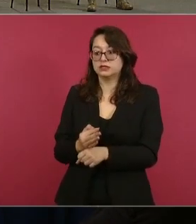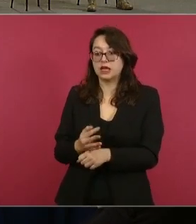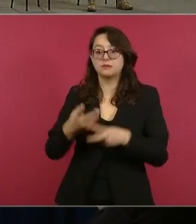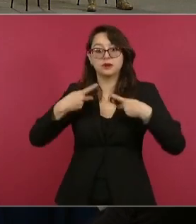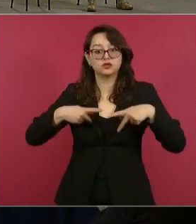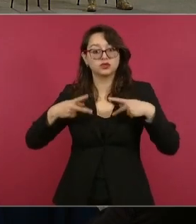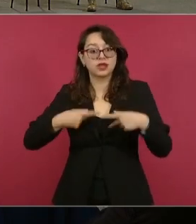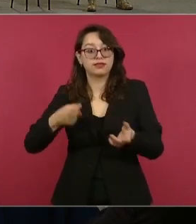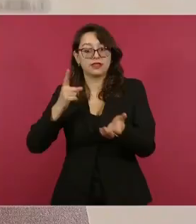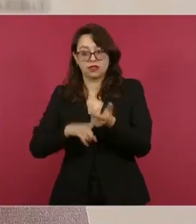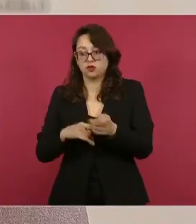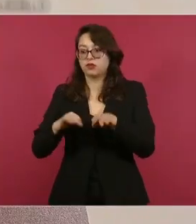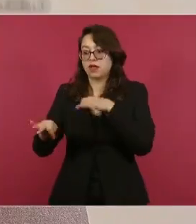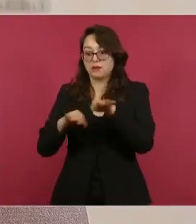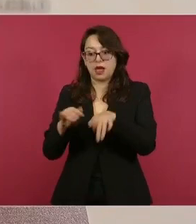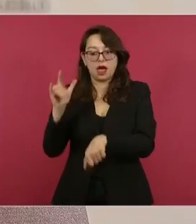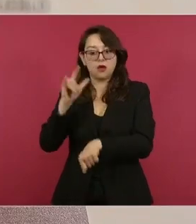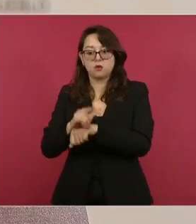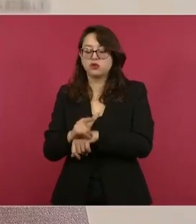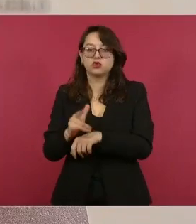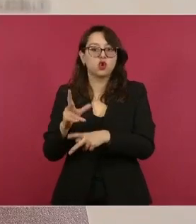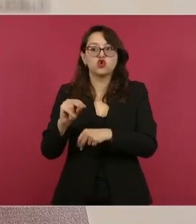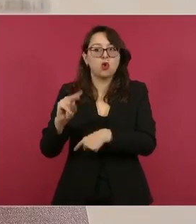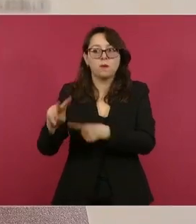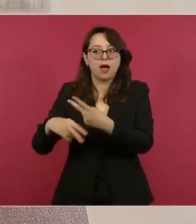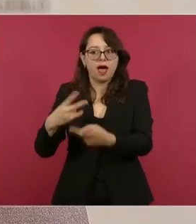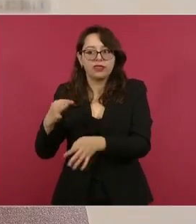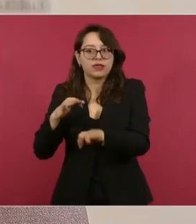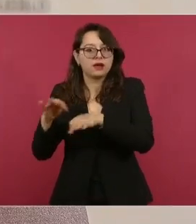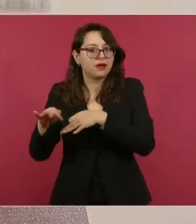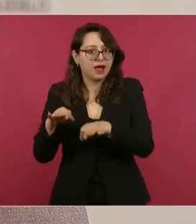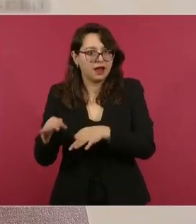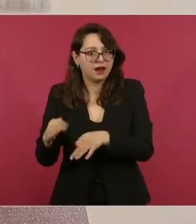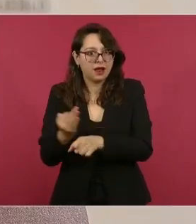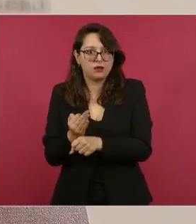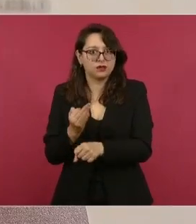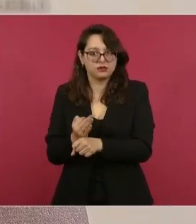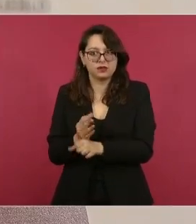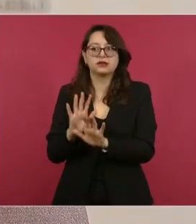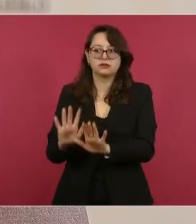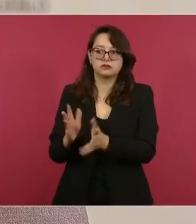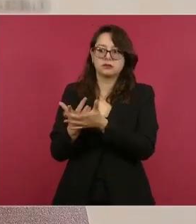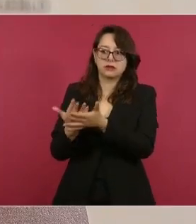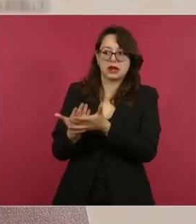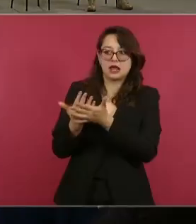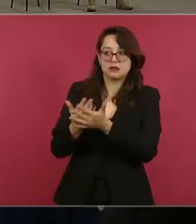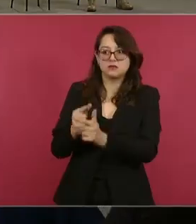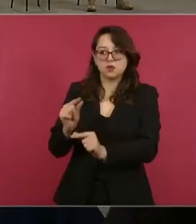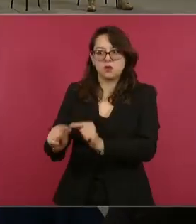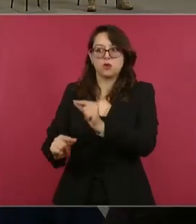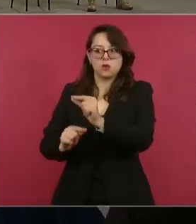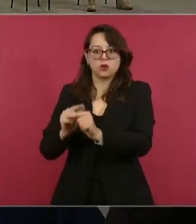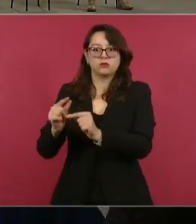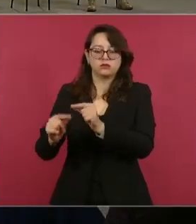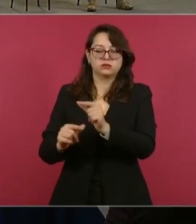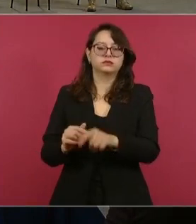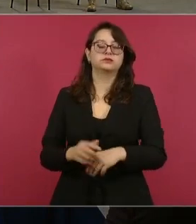su responsabilidad. Es lo que les podemos decir con respecto al aeropuerto de Acapulco. Gracias.